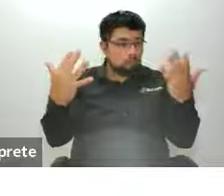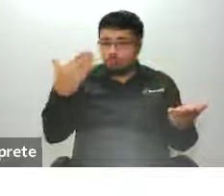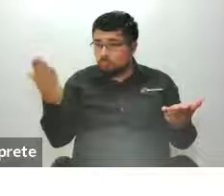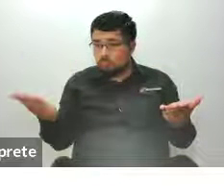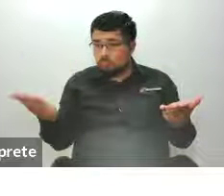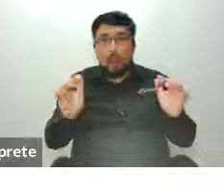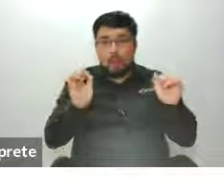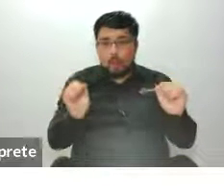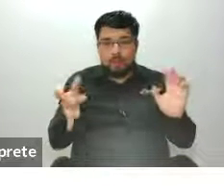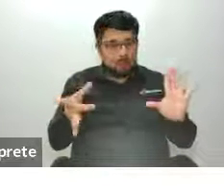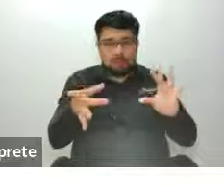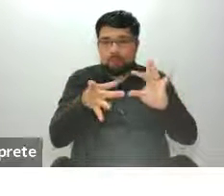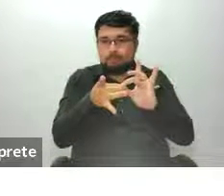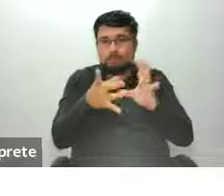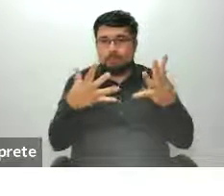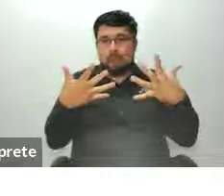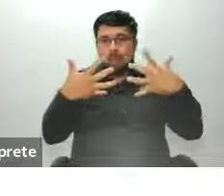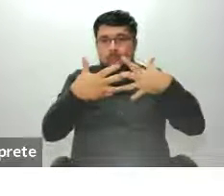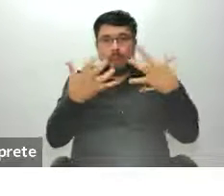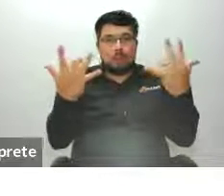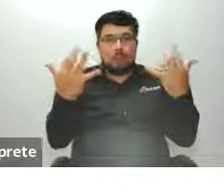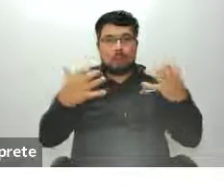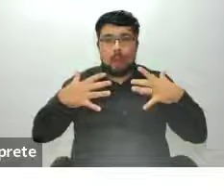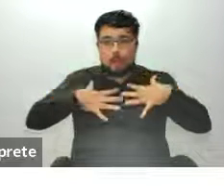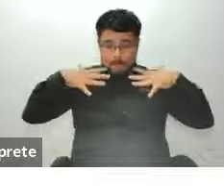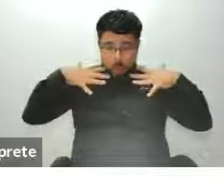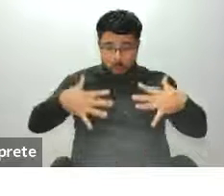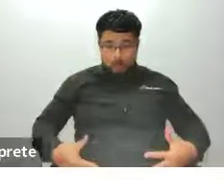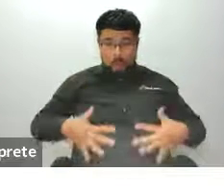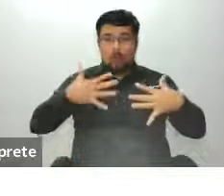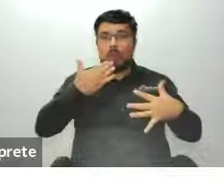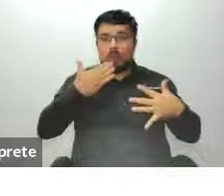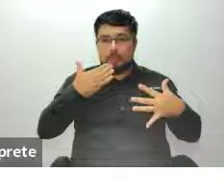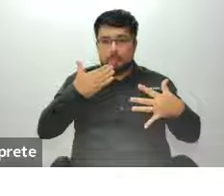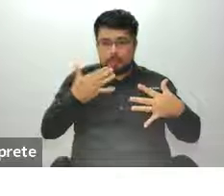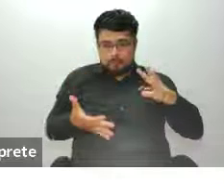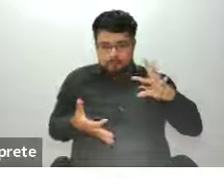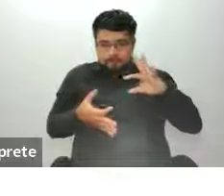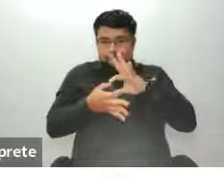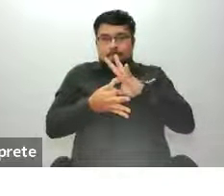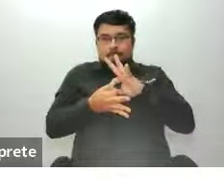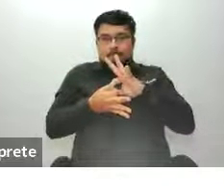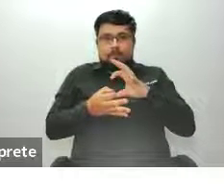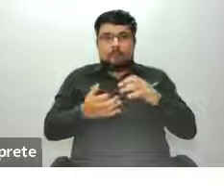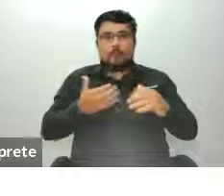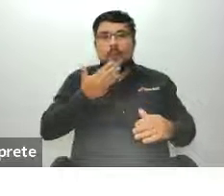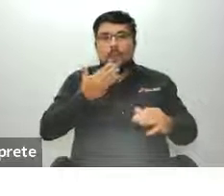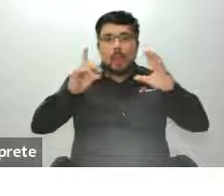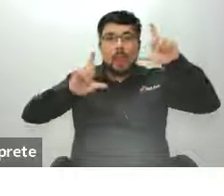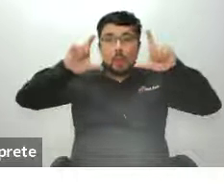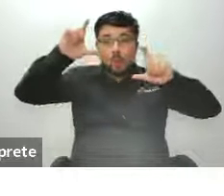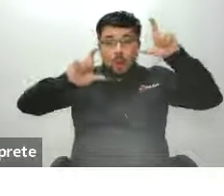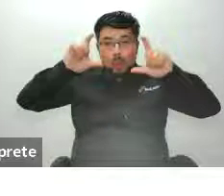articuladores. Mi cuerpo, mi tronco es un articulador, mi rostro es un